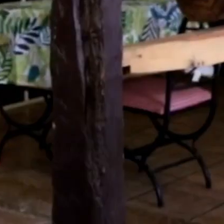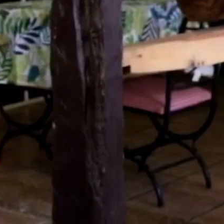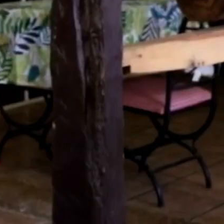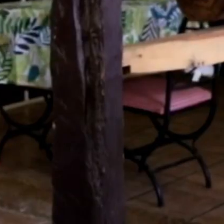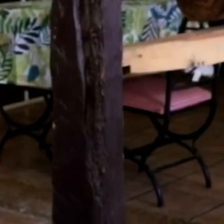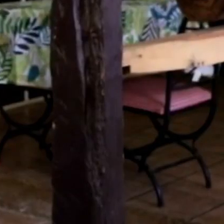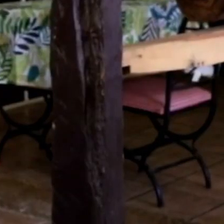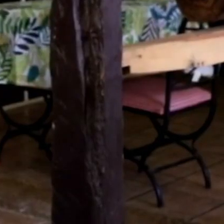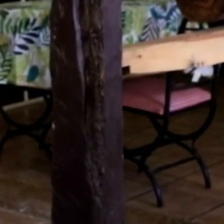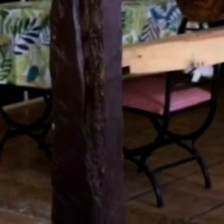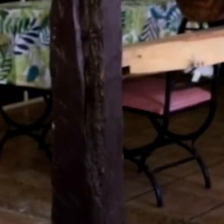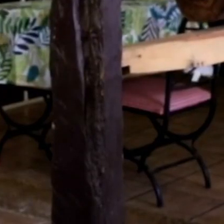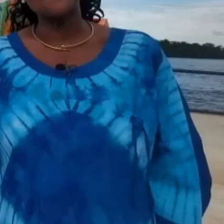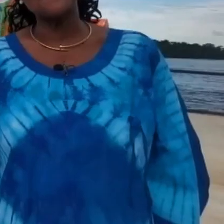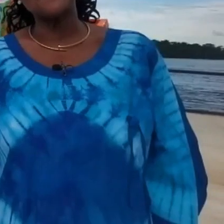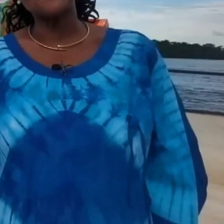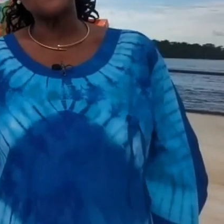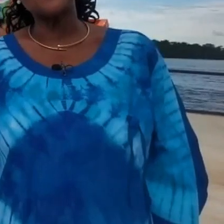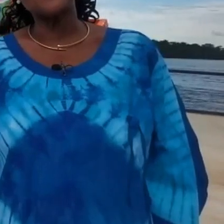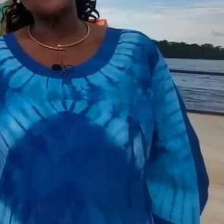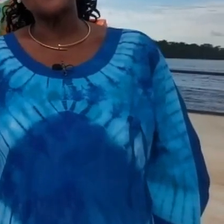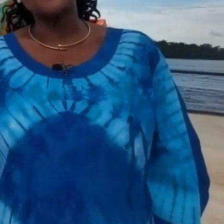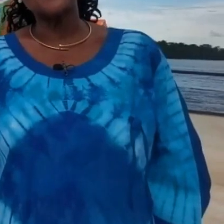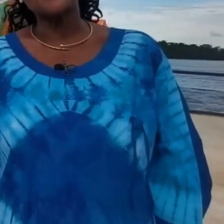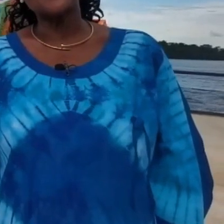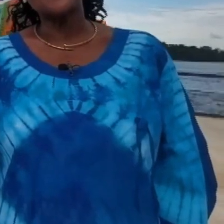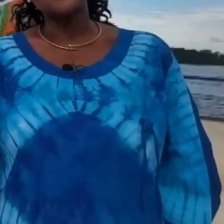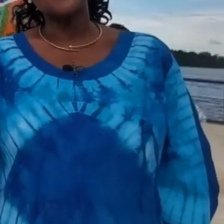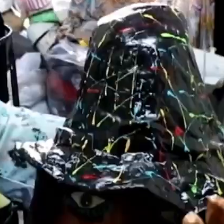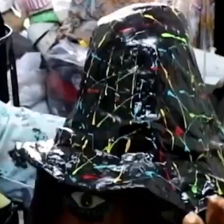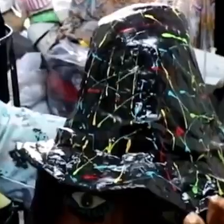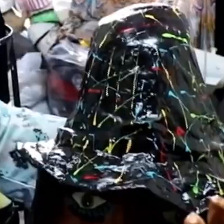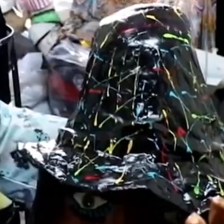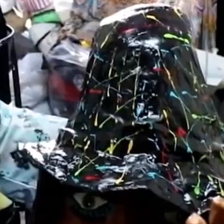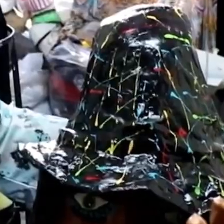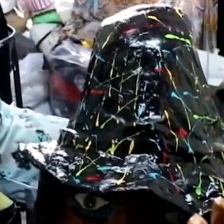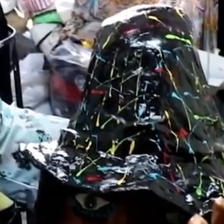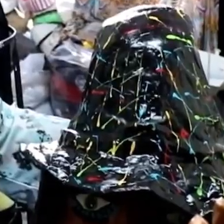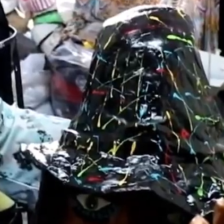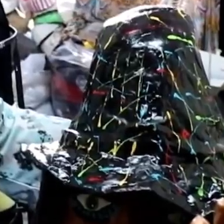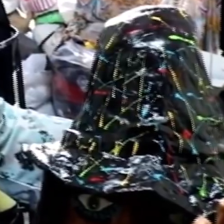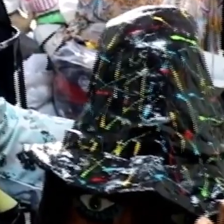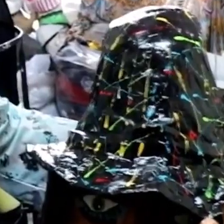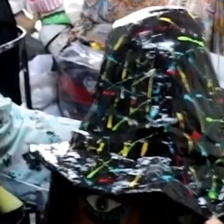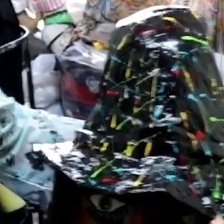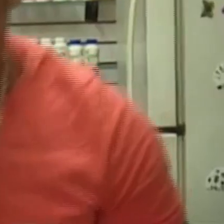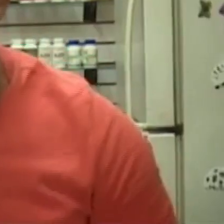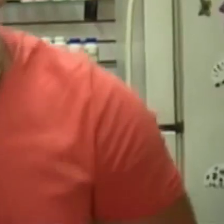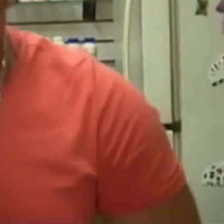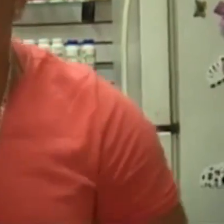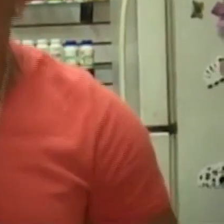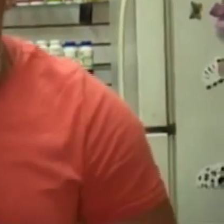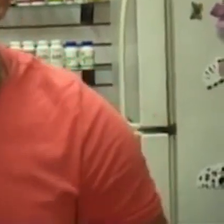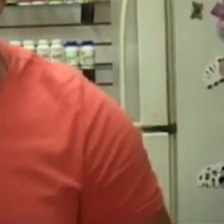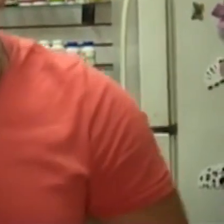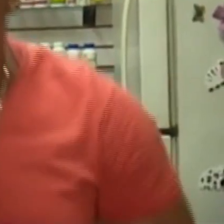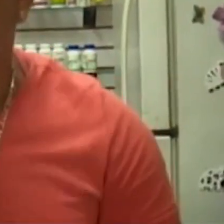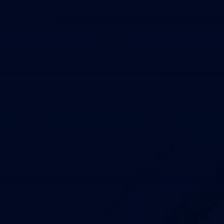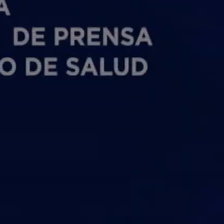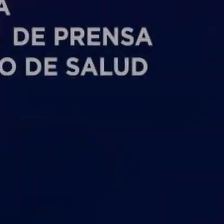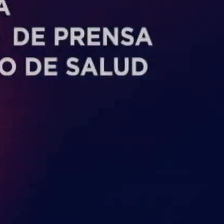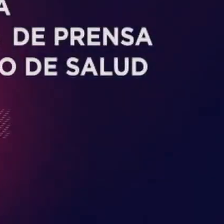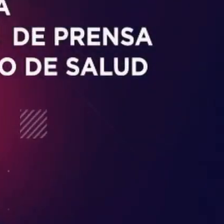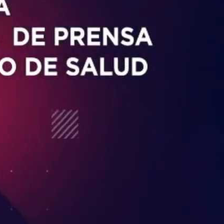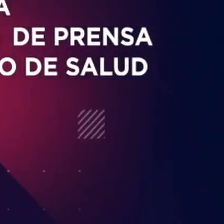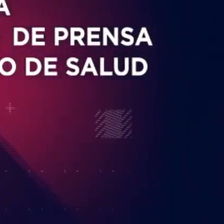encontrar soluciones en estos tiempos de cambios. Y son precisamente esos esfuerzos los que vamos a compartir acá, en este programa Soluciones del